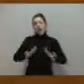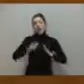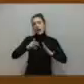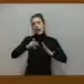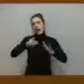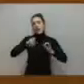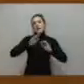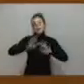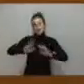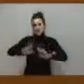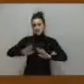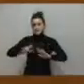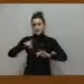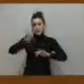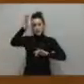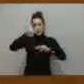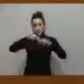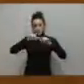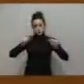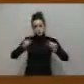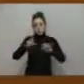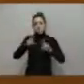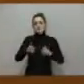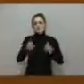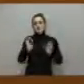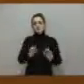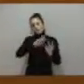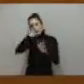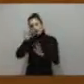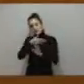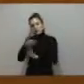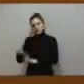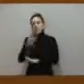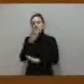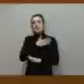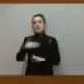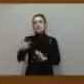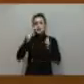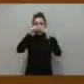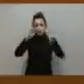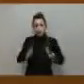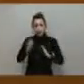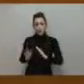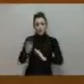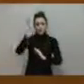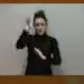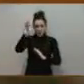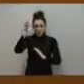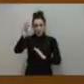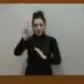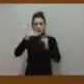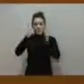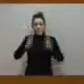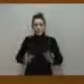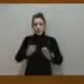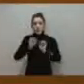parador de Braña-Gañones, si realmente la idea es hacer un refugio de montaña, refugio, no volver a hacer un hotel